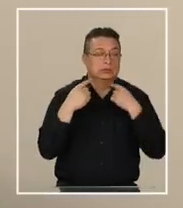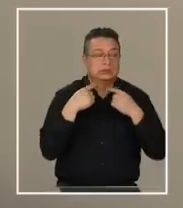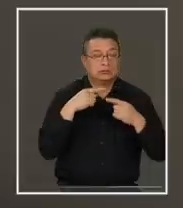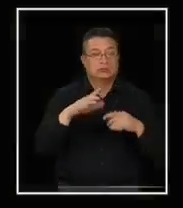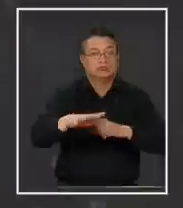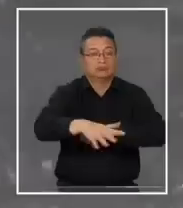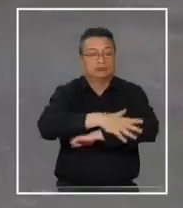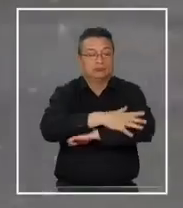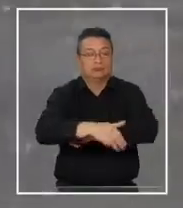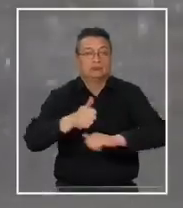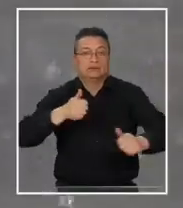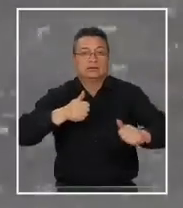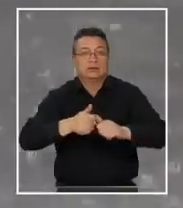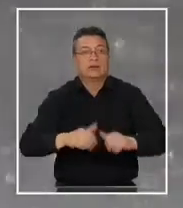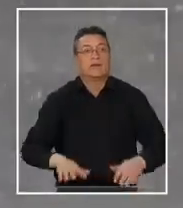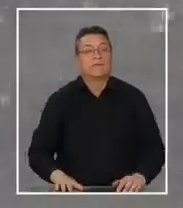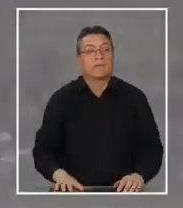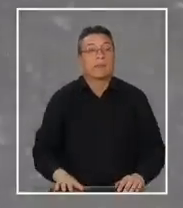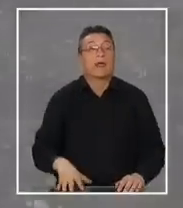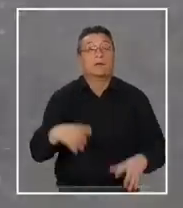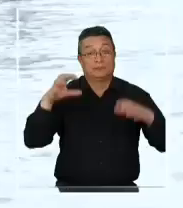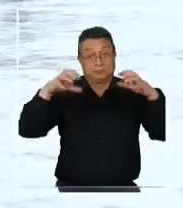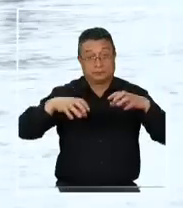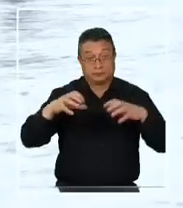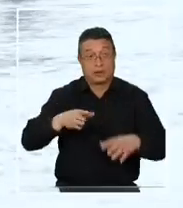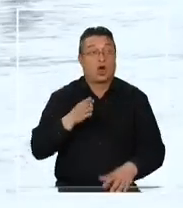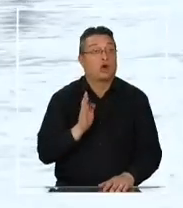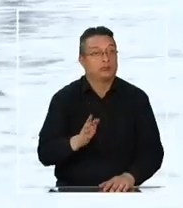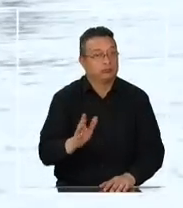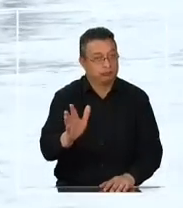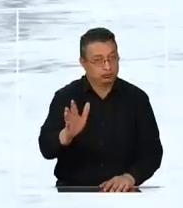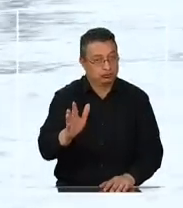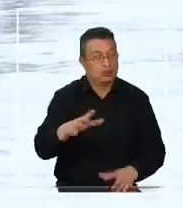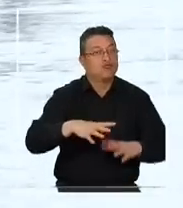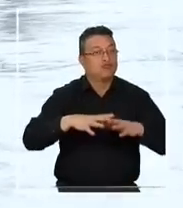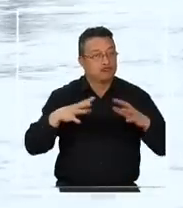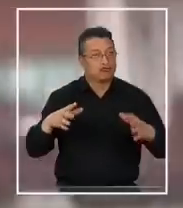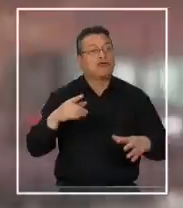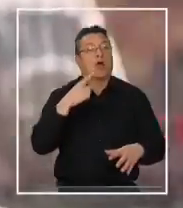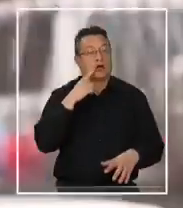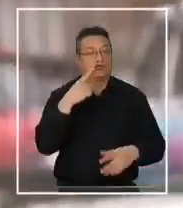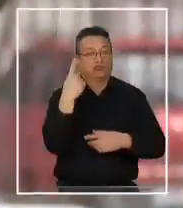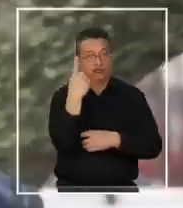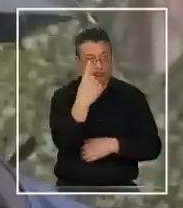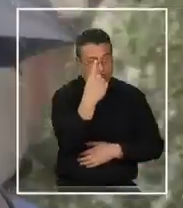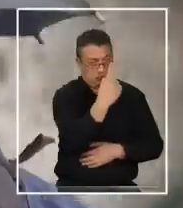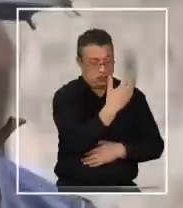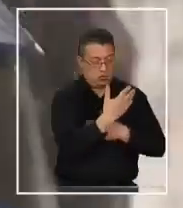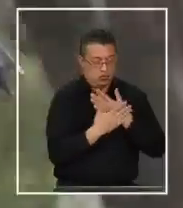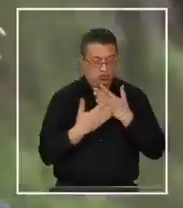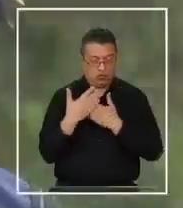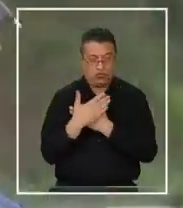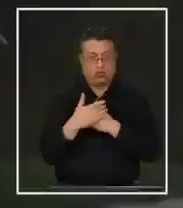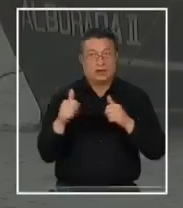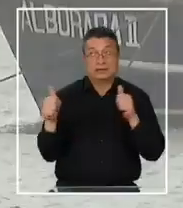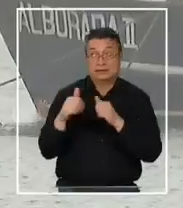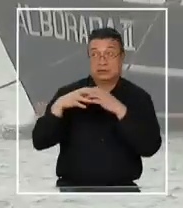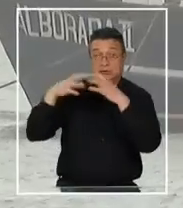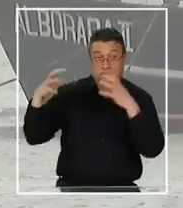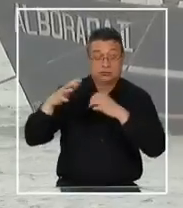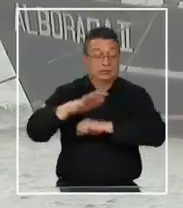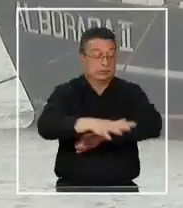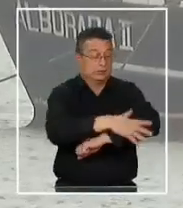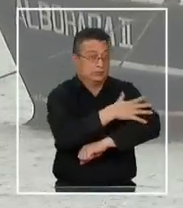el borde costero. Precipitaciones que seguirán abundantes, por eso el llamado de la autoridad al autocuidado en zonas cordilleranas y en la